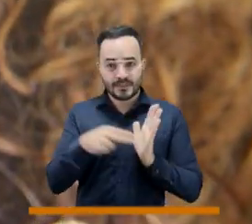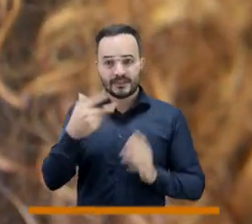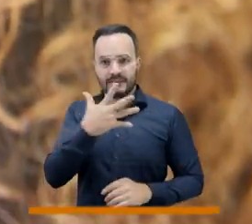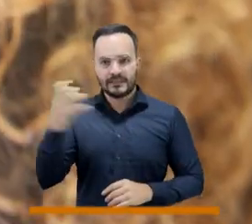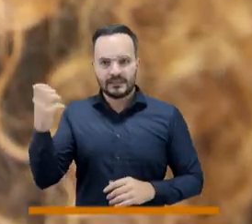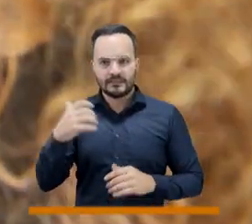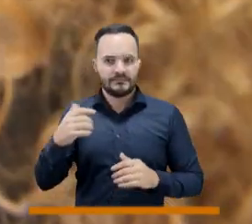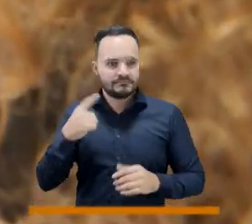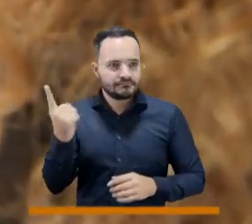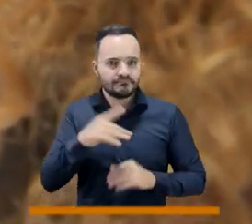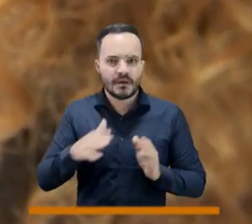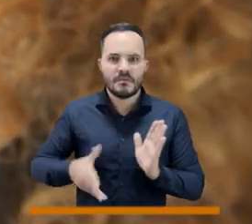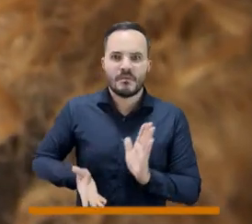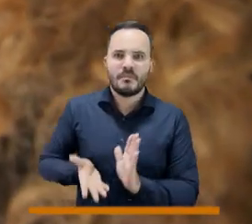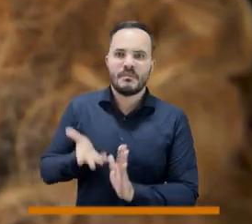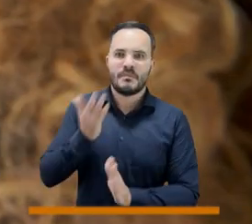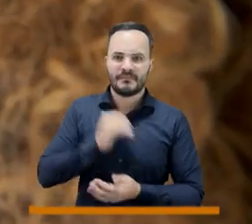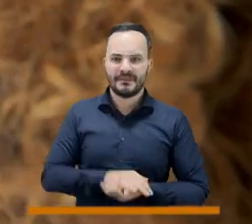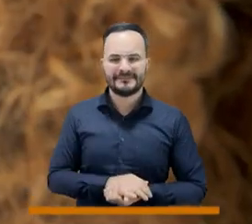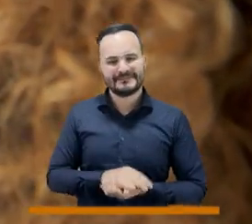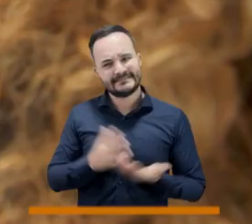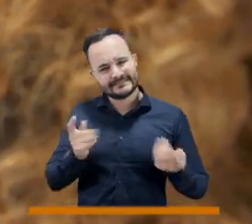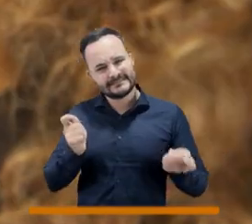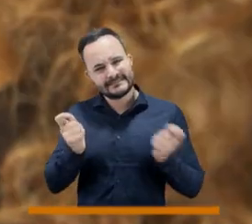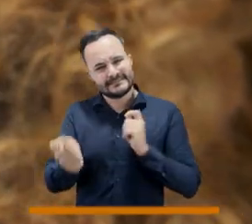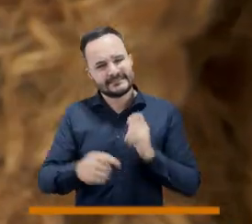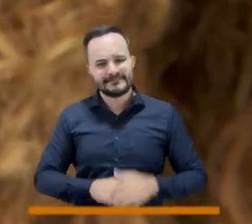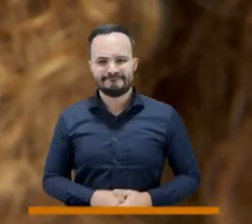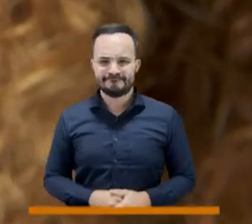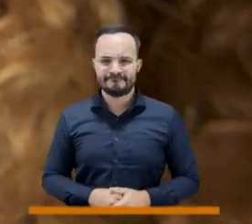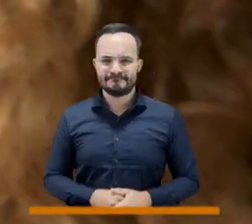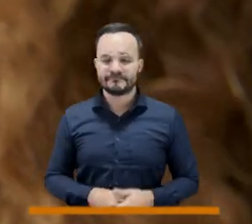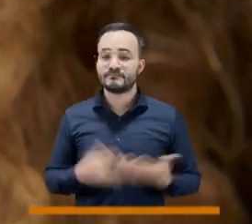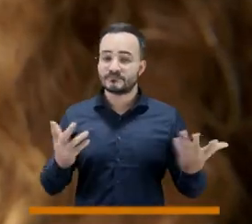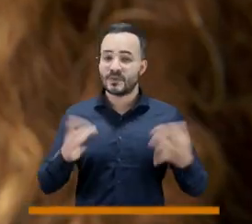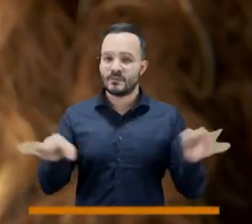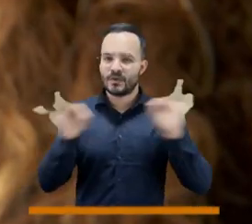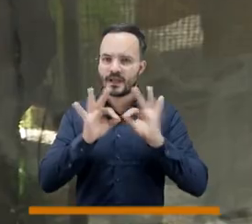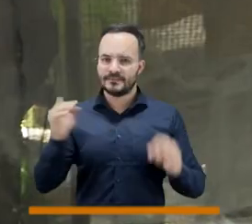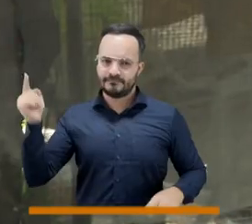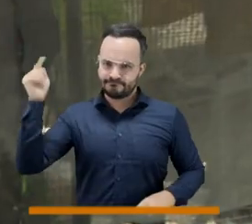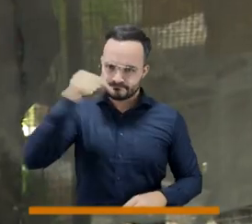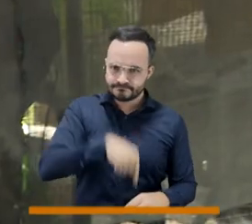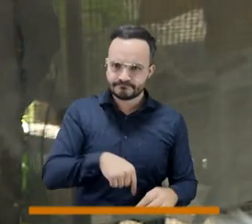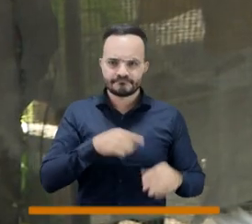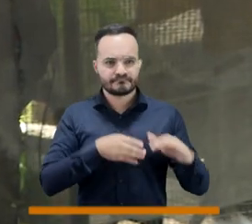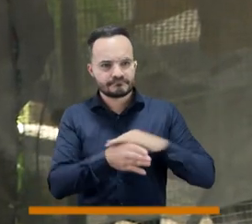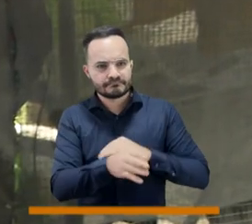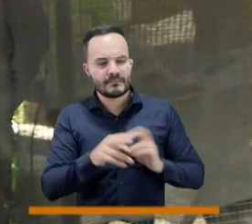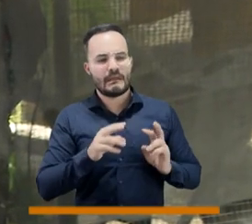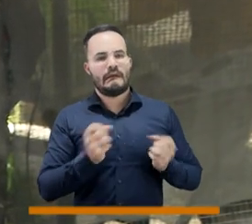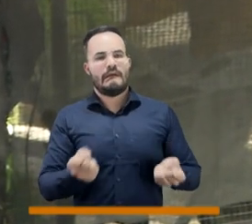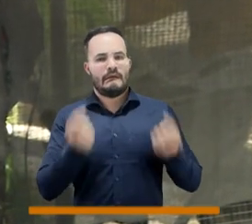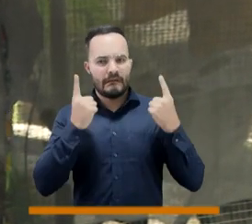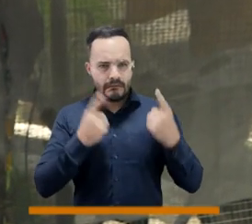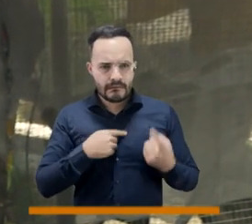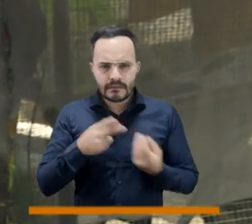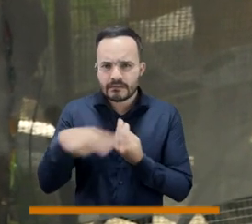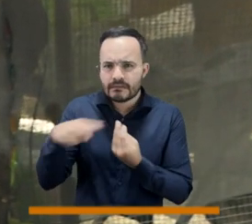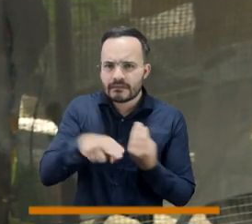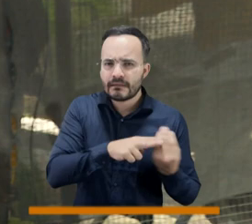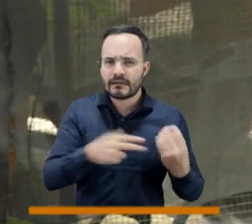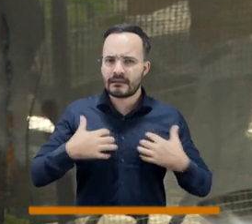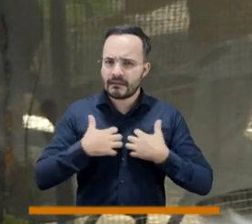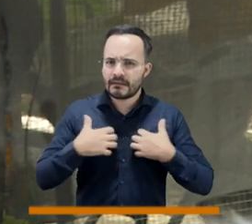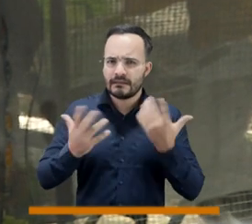denota sensibilidad ciudadana. Es muy importante nosotros venir y conocer de primera mano cómo es el tratamiento